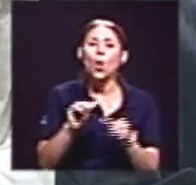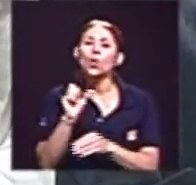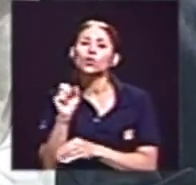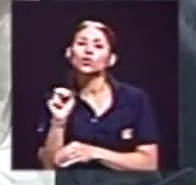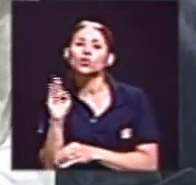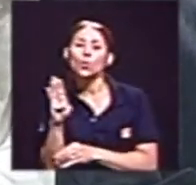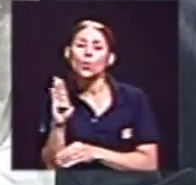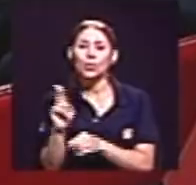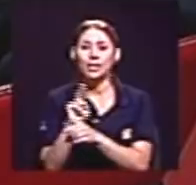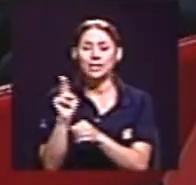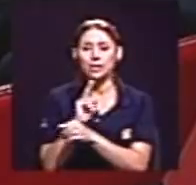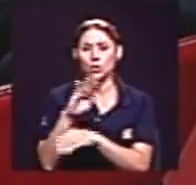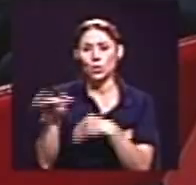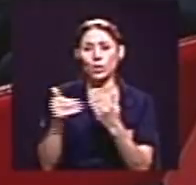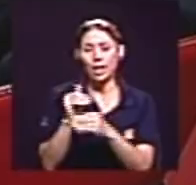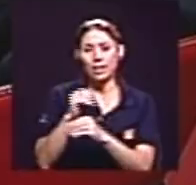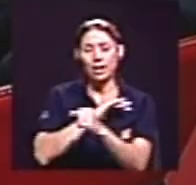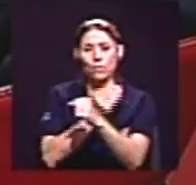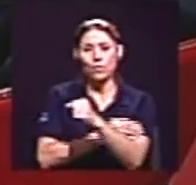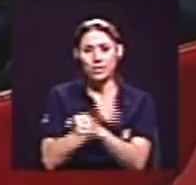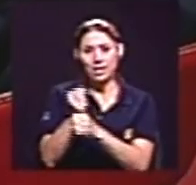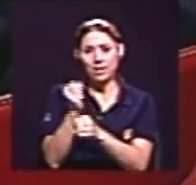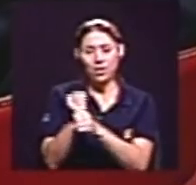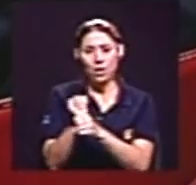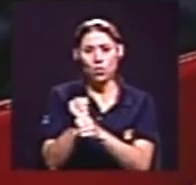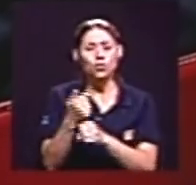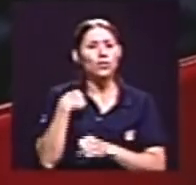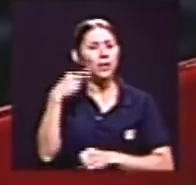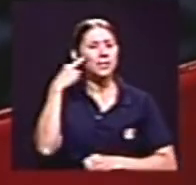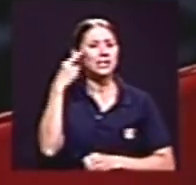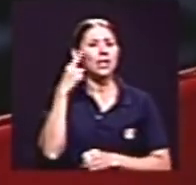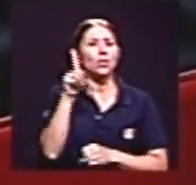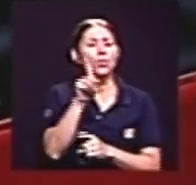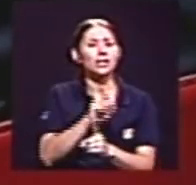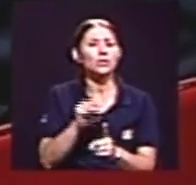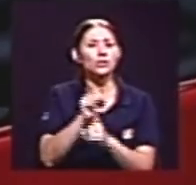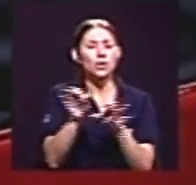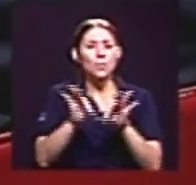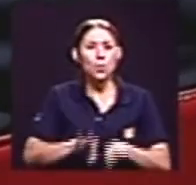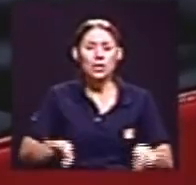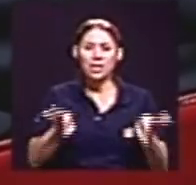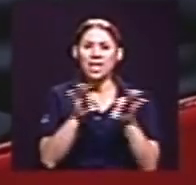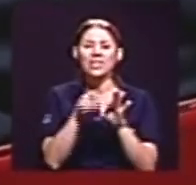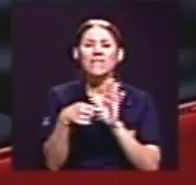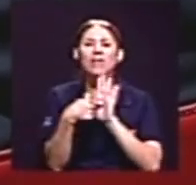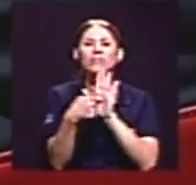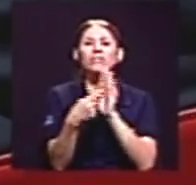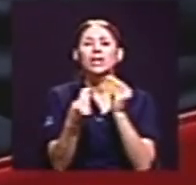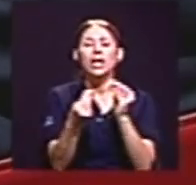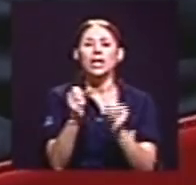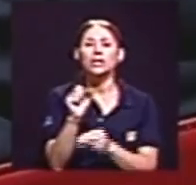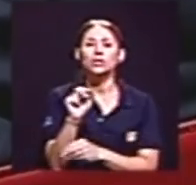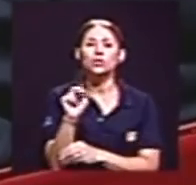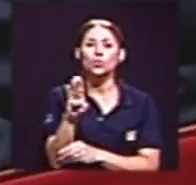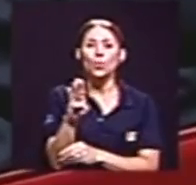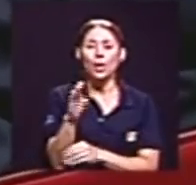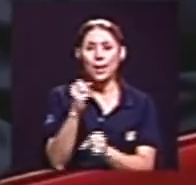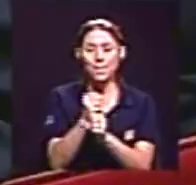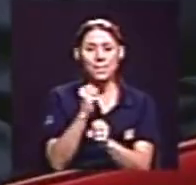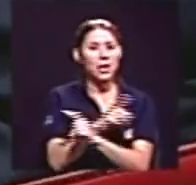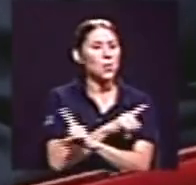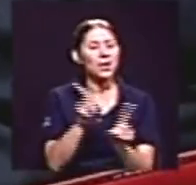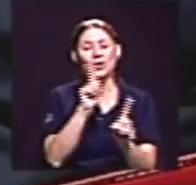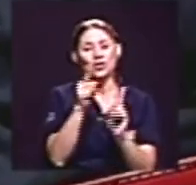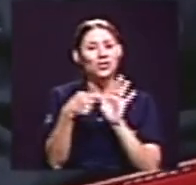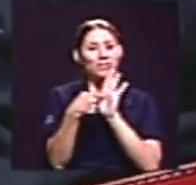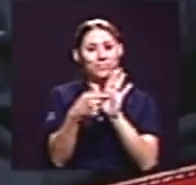pensado inicialmente que una parte importante del fenómeno iba a reflejar en mucho subempleo, pero eso no se reflejó tanto en subempleo, se reflejó